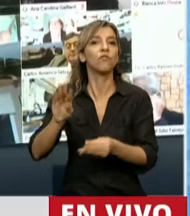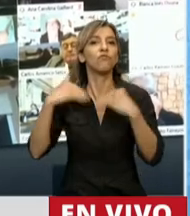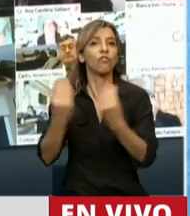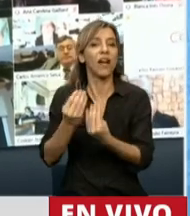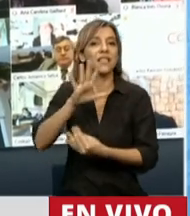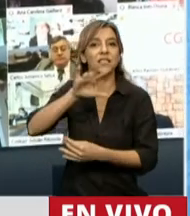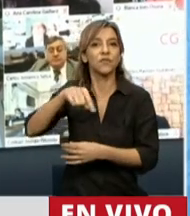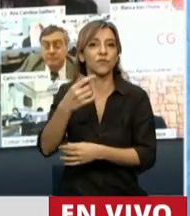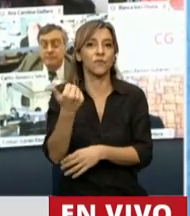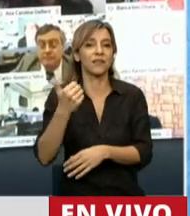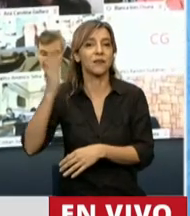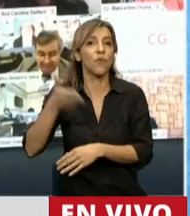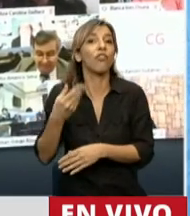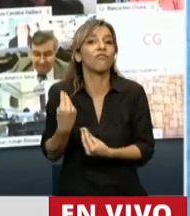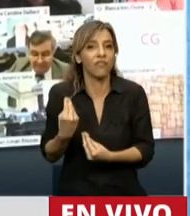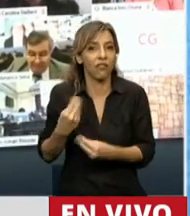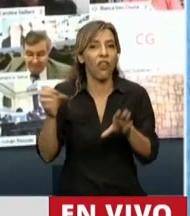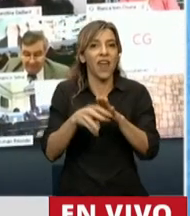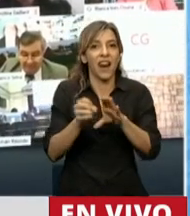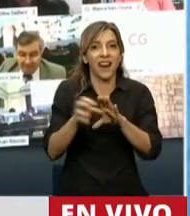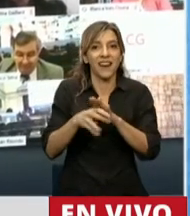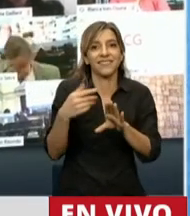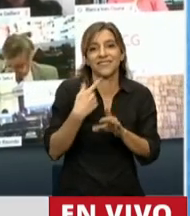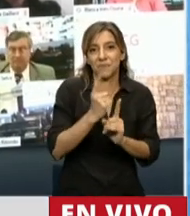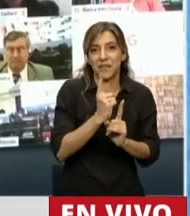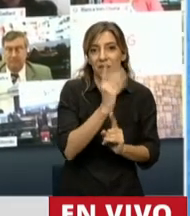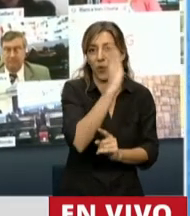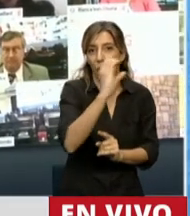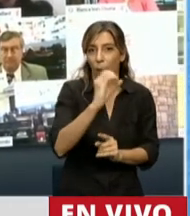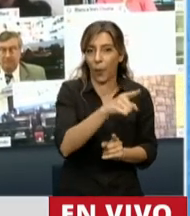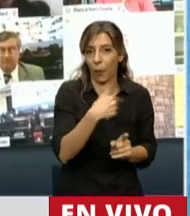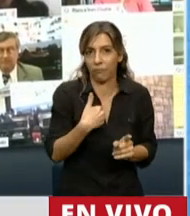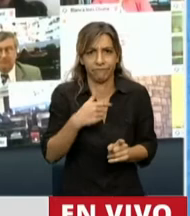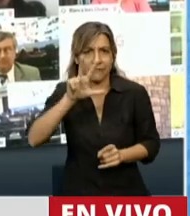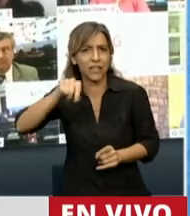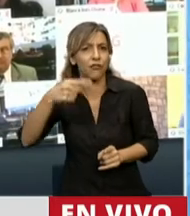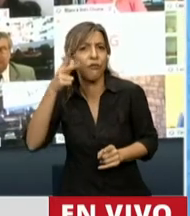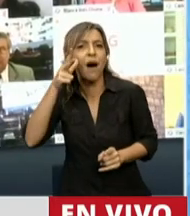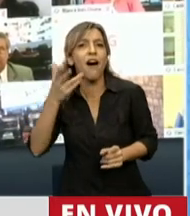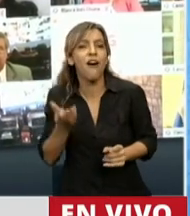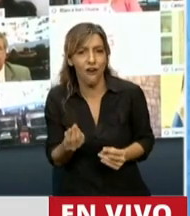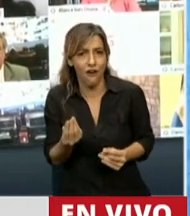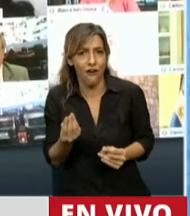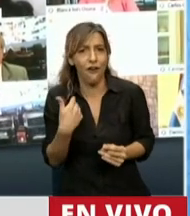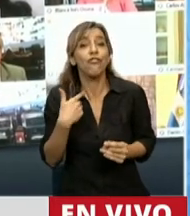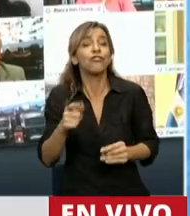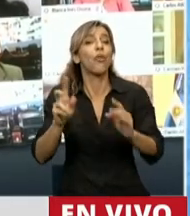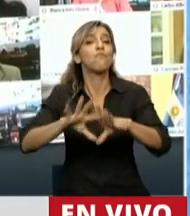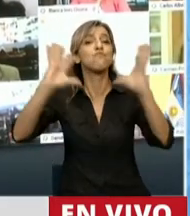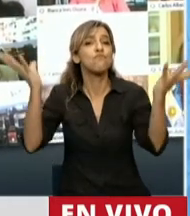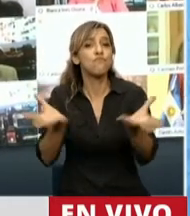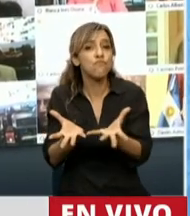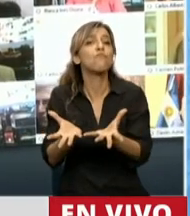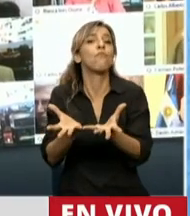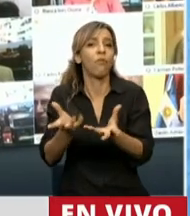valor de las reservas internacionales en poder del Banco Central y 3,8 veces el monto total de